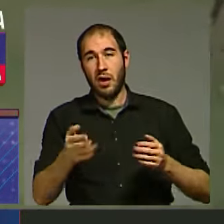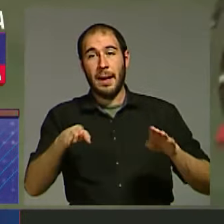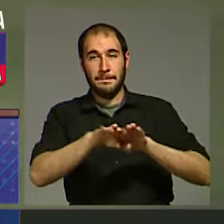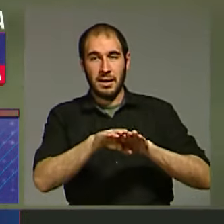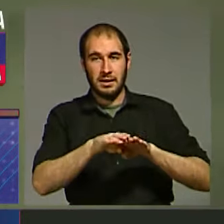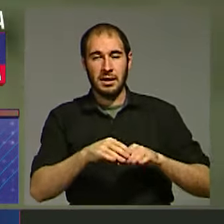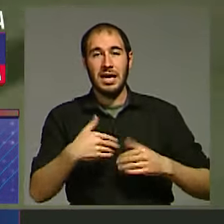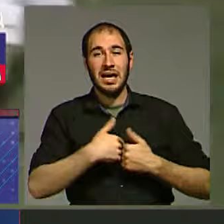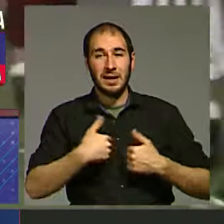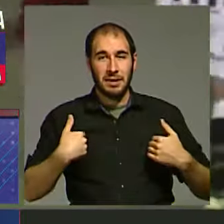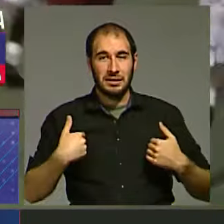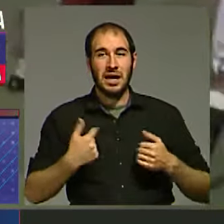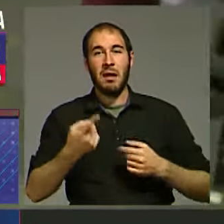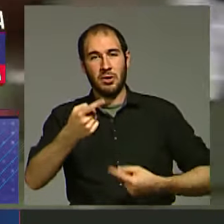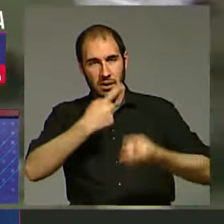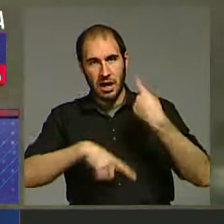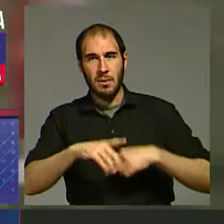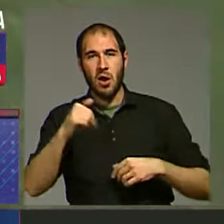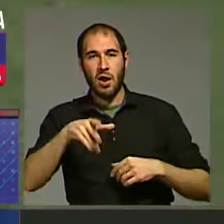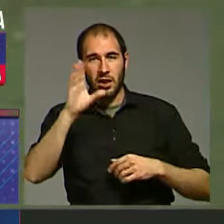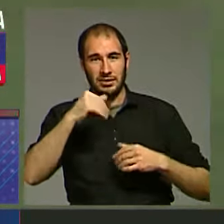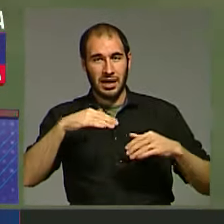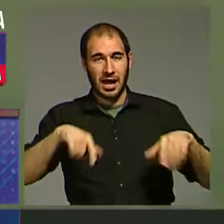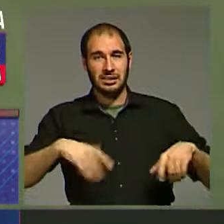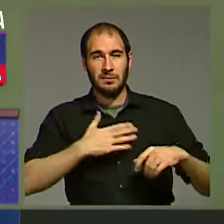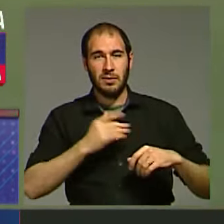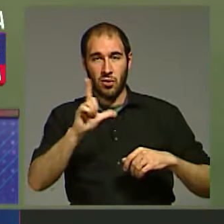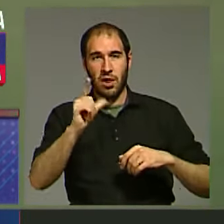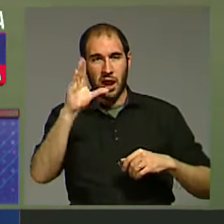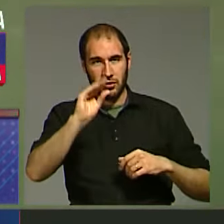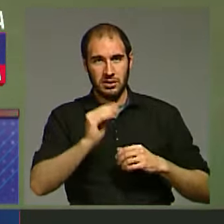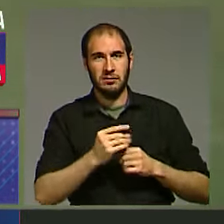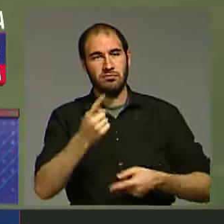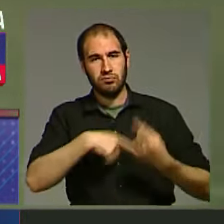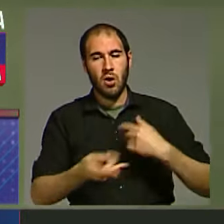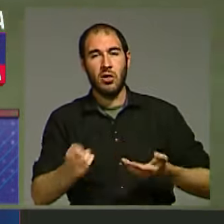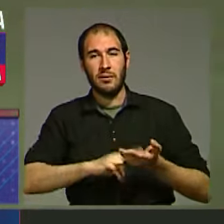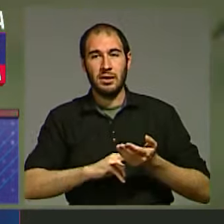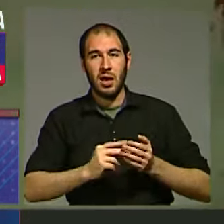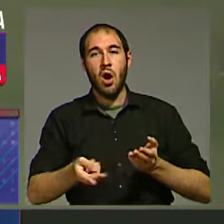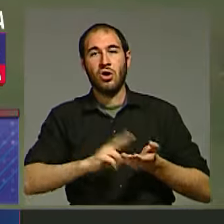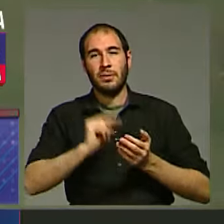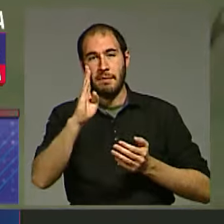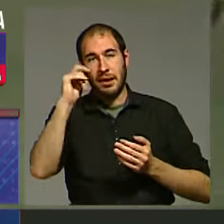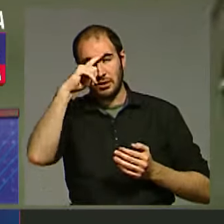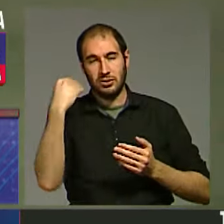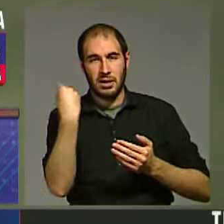empatado, Gimnasia podría haber dado la vuelta olímpica esta noche en su cancha, ese es el lunes a la noche, o la vuelta olímpica, el retorno a la B